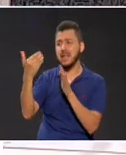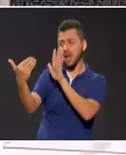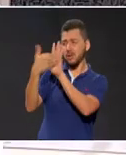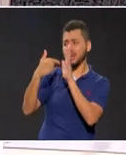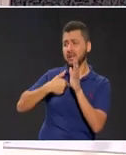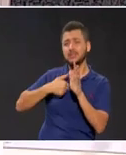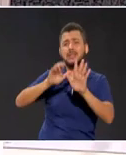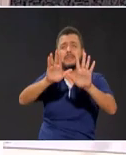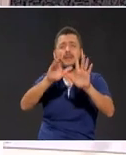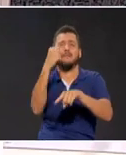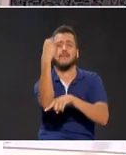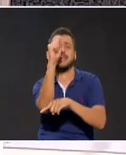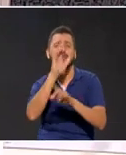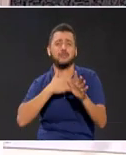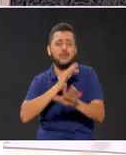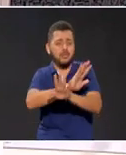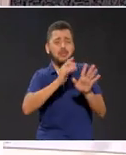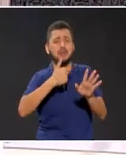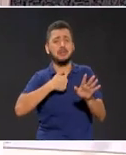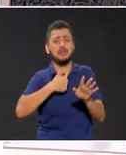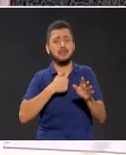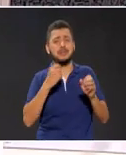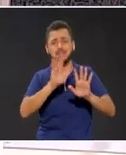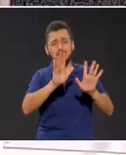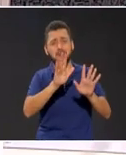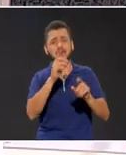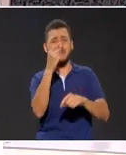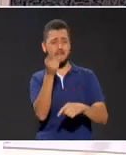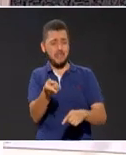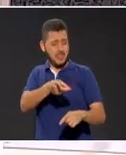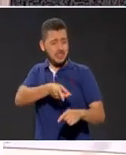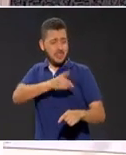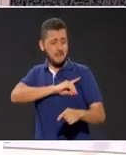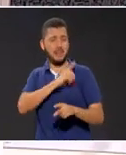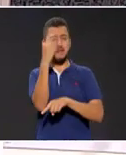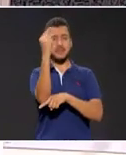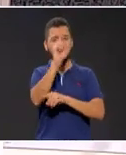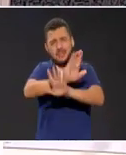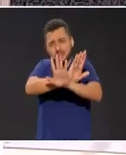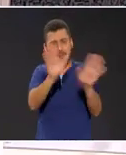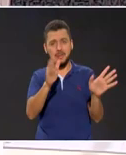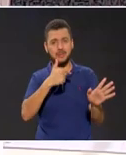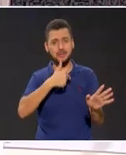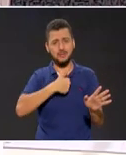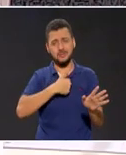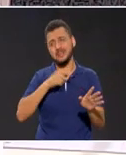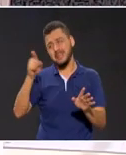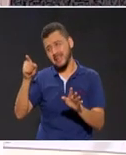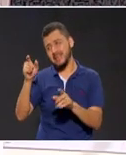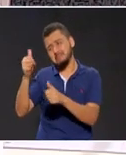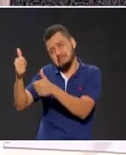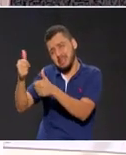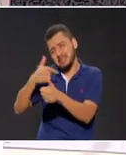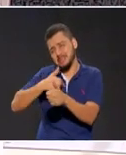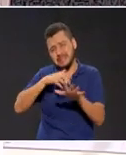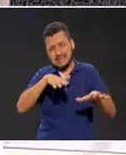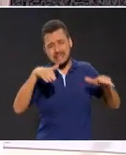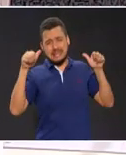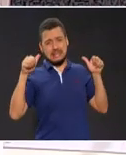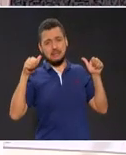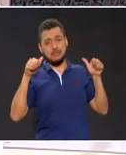mujeres, mostrarles todas las oportunidades que tienen. Primero, para prevenir y que no seamos mujeres vulnerables. Segundo, tener una ruta